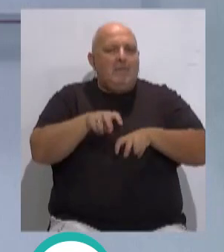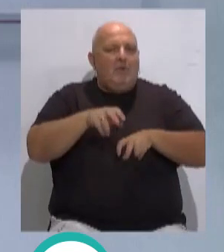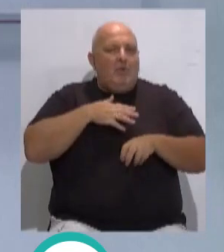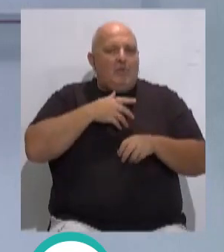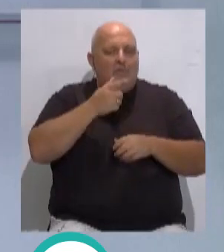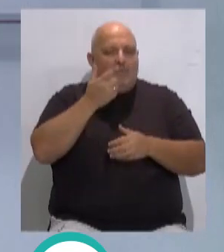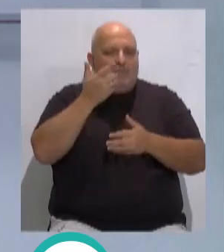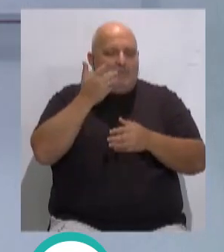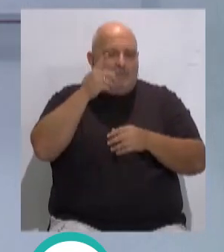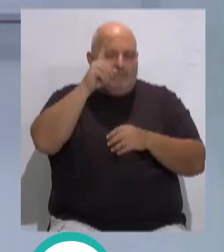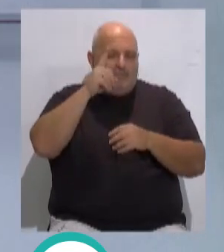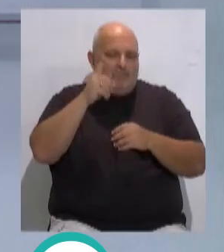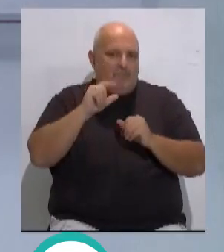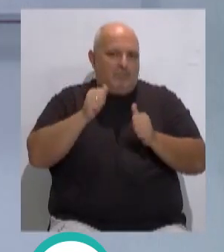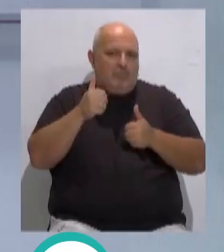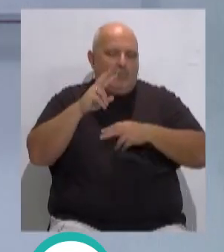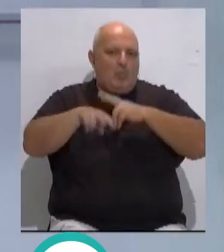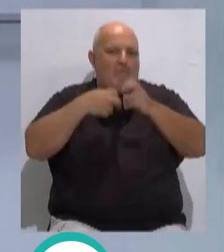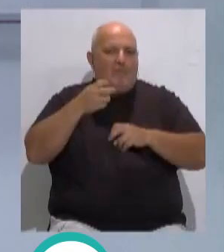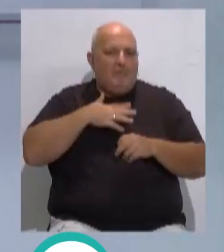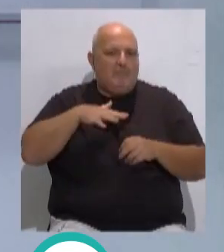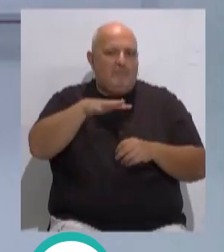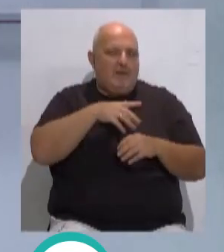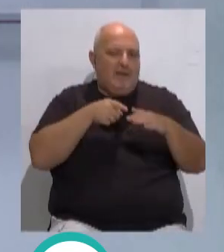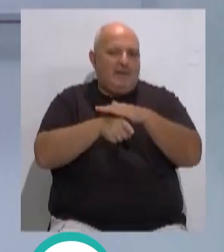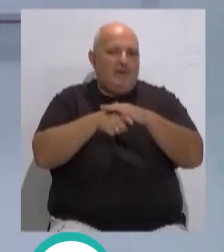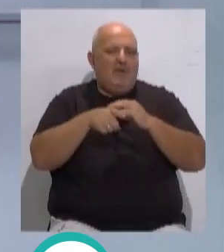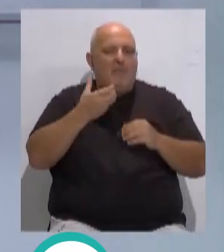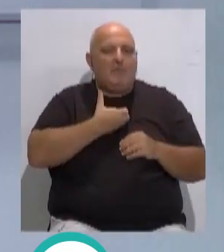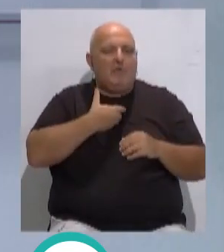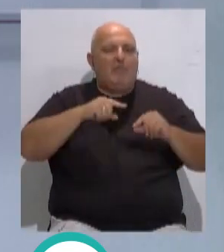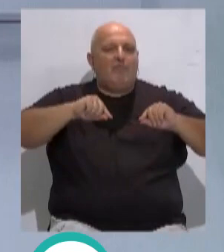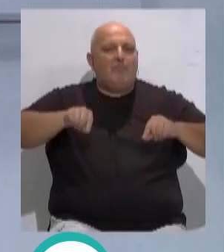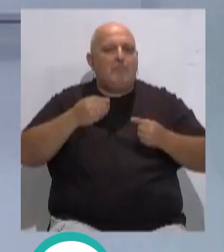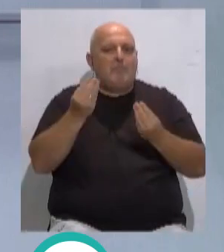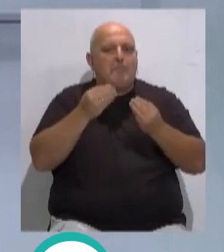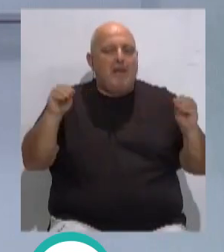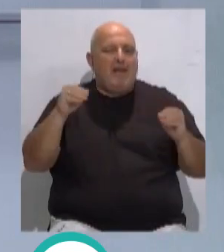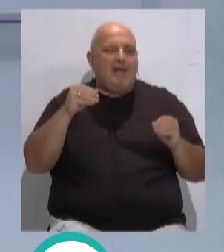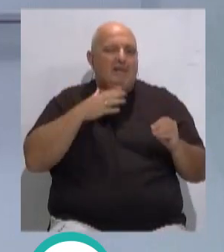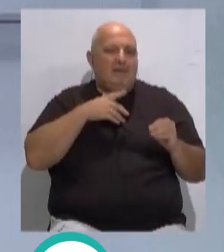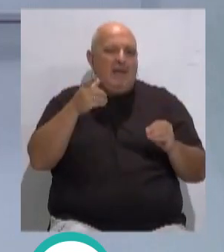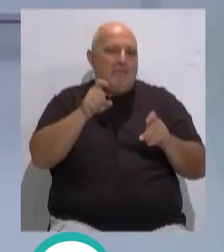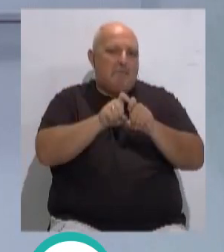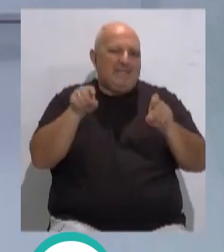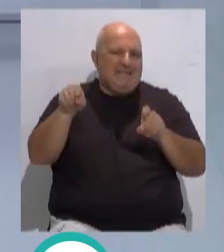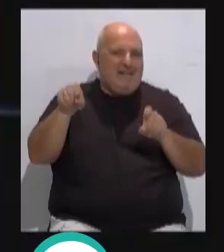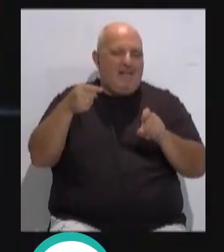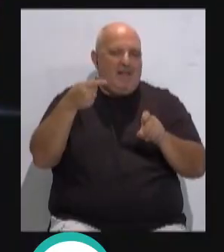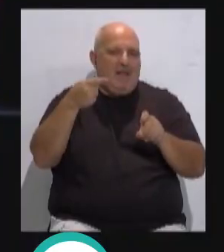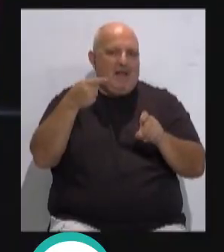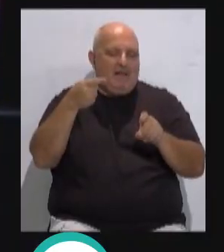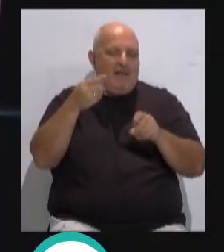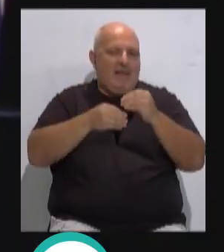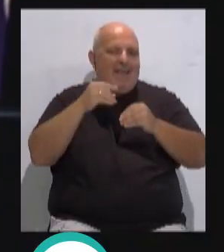arqueológico Gadir inicia nueva andadura en la renovación de su gestión. El ayuntamiento ha firmado el contrato con la empresa que se